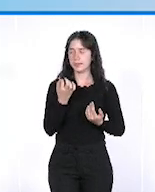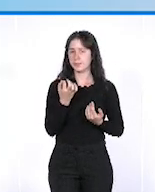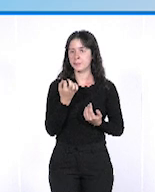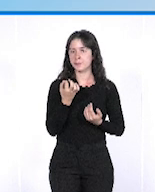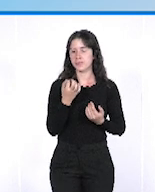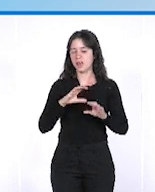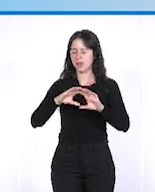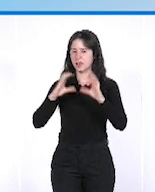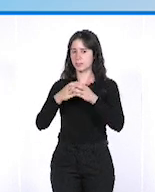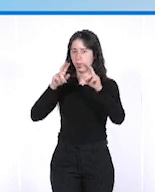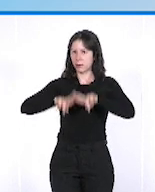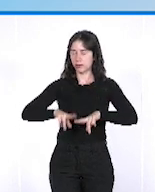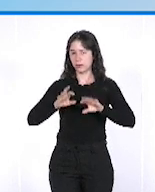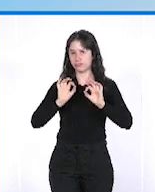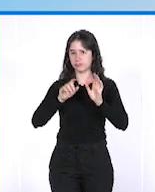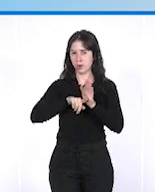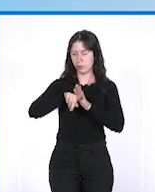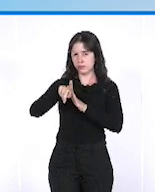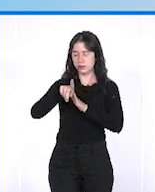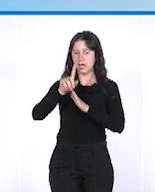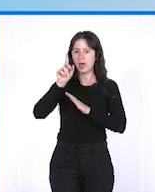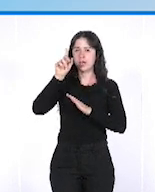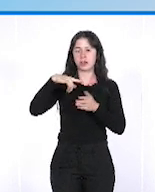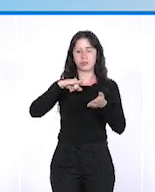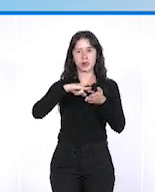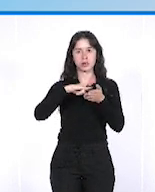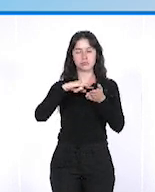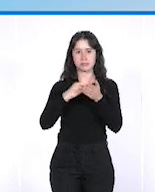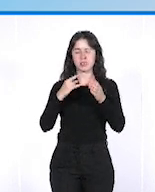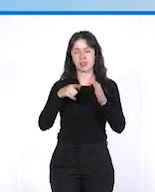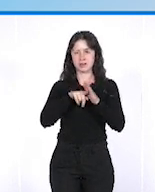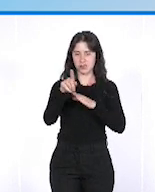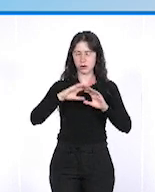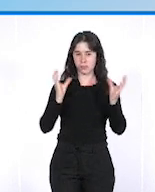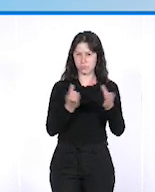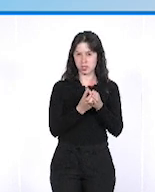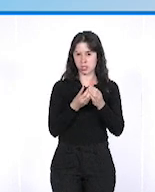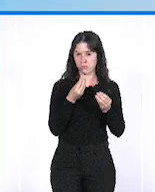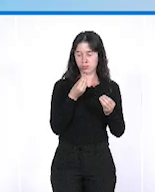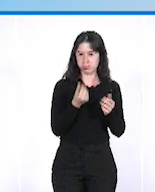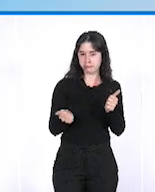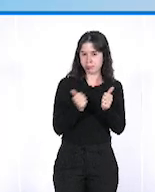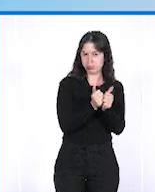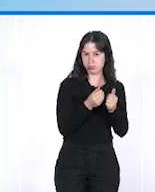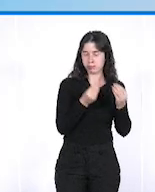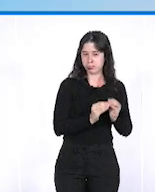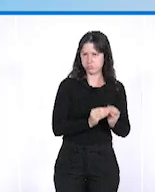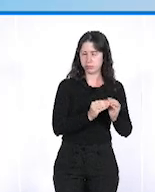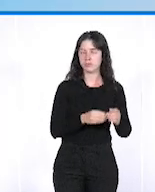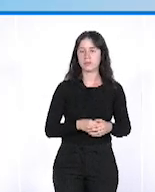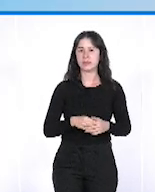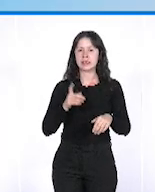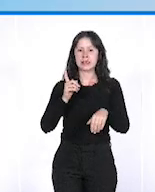evaluación evolutiva y acompañado también el proceso de Desarrollo comunitario hemos acordado un tiempo para cada uno de ellos